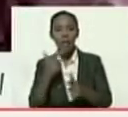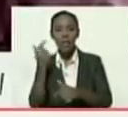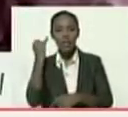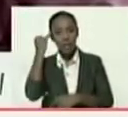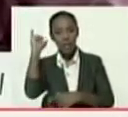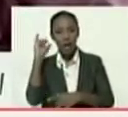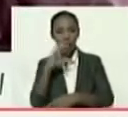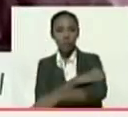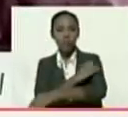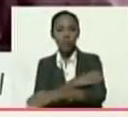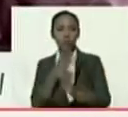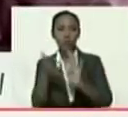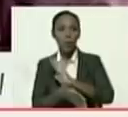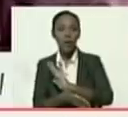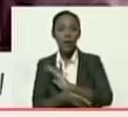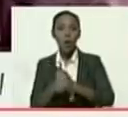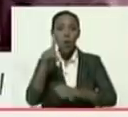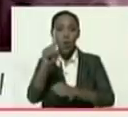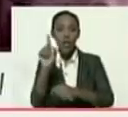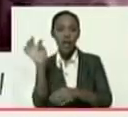La única manera es que las ganen ellos.